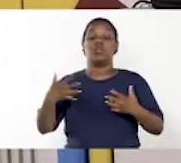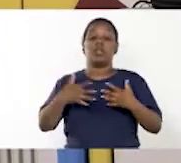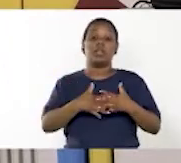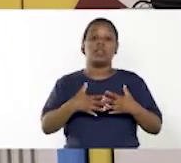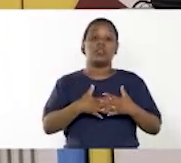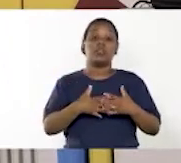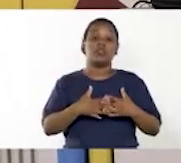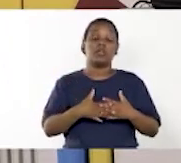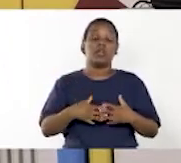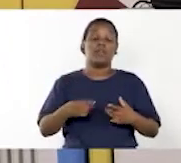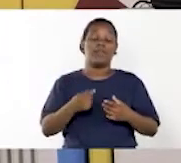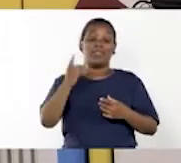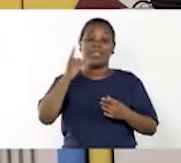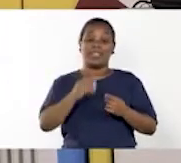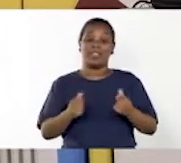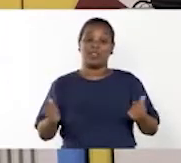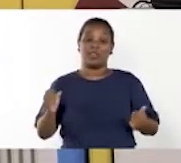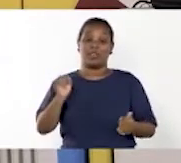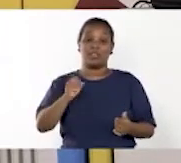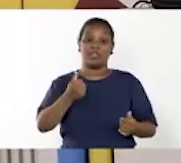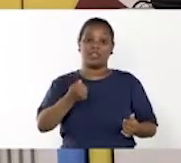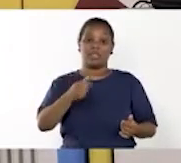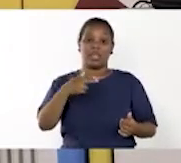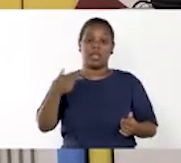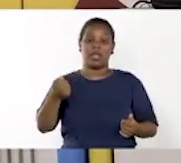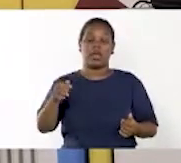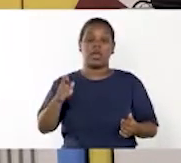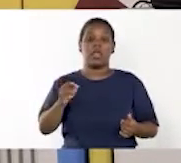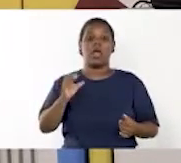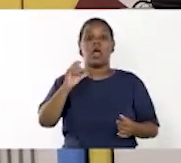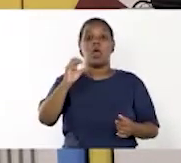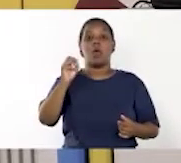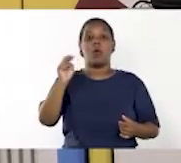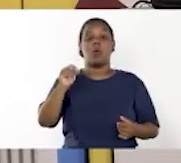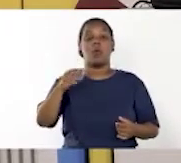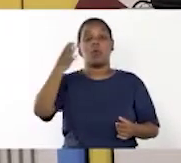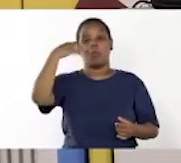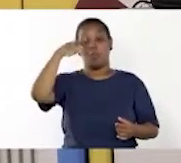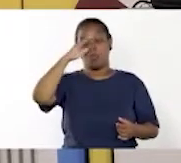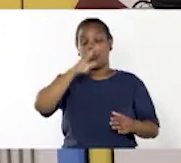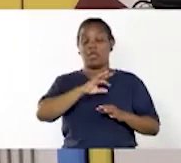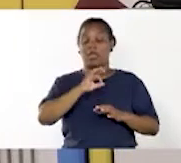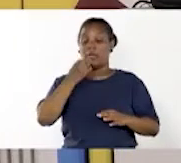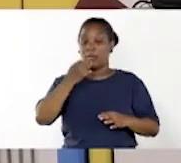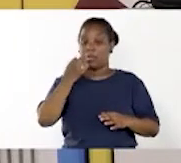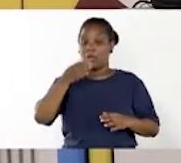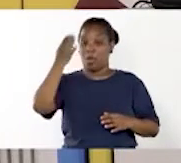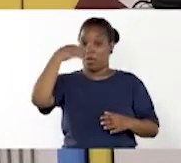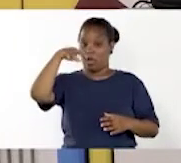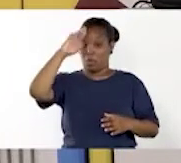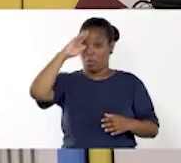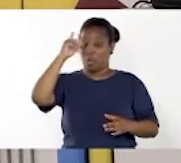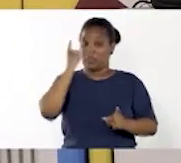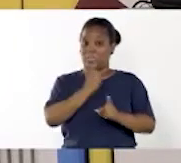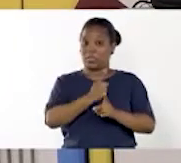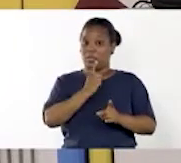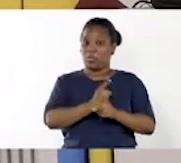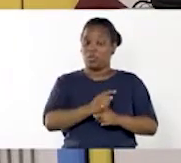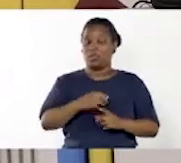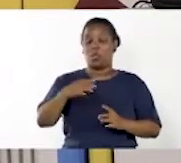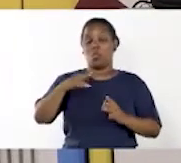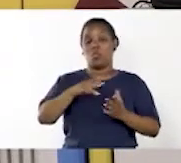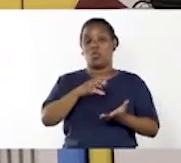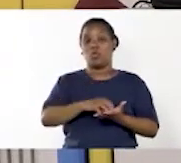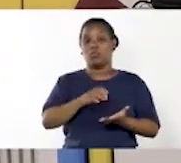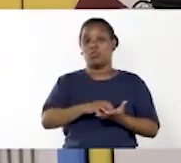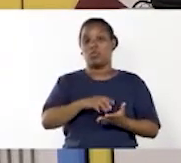con Cuba. El Sahara, ¿por qué? Porque Cuba ya le dijimos que está en una zona de bosques tropicales y ya le dijimos lo que pasó. El Sahara, ¿por qué? Porque está